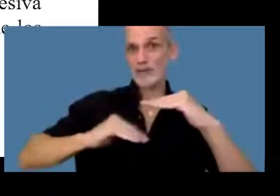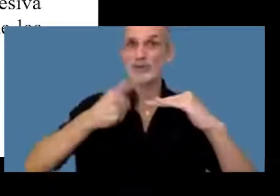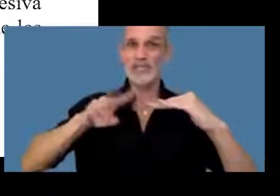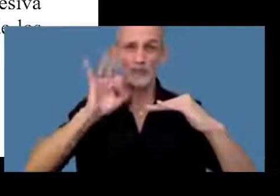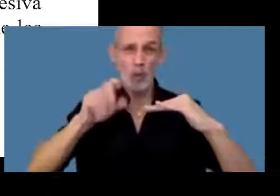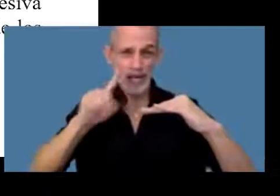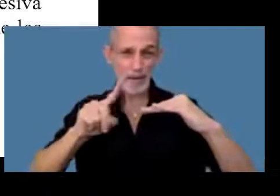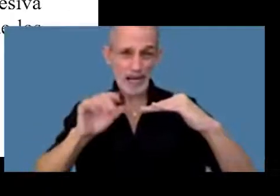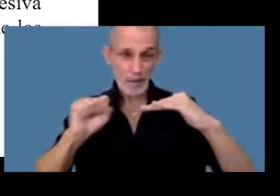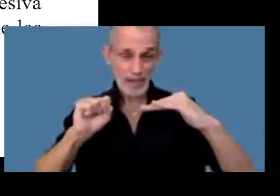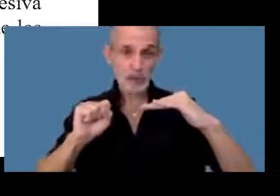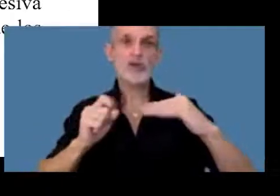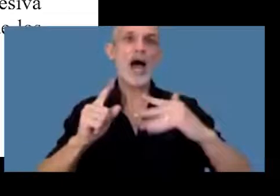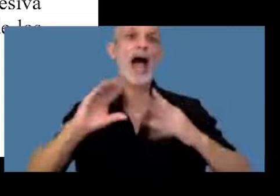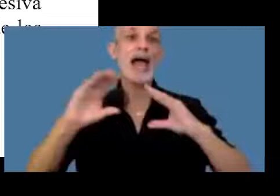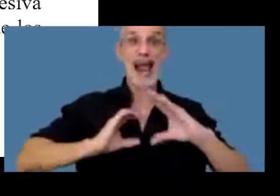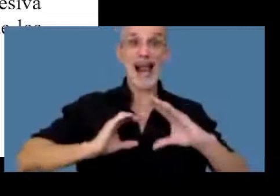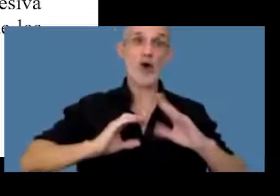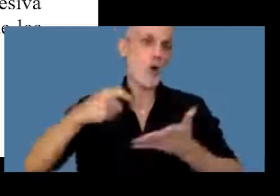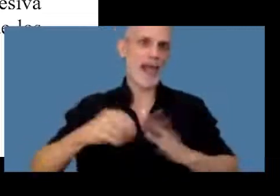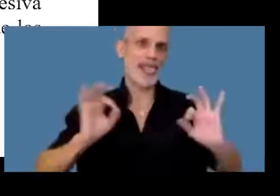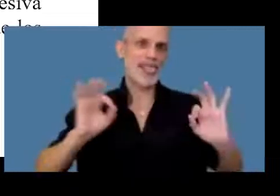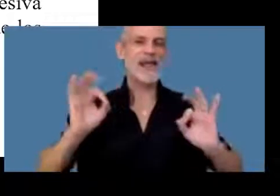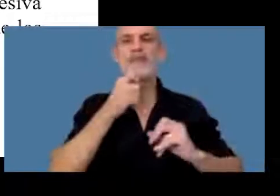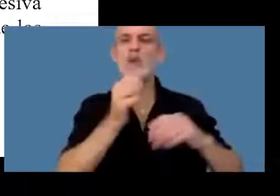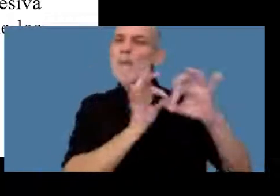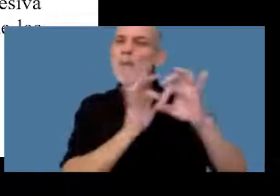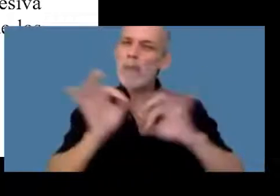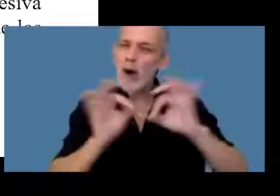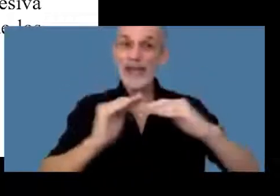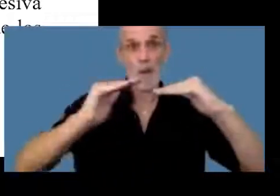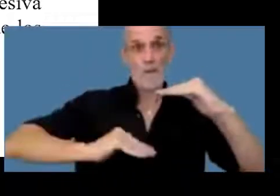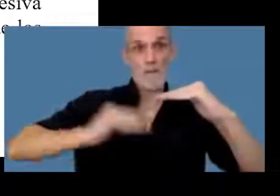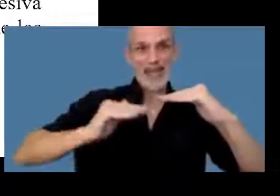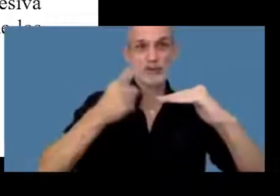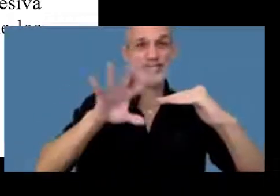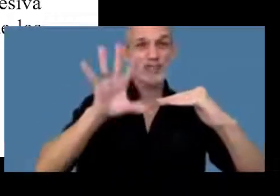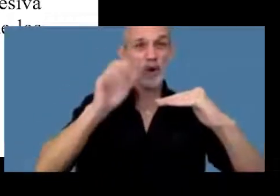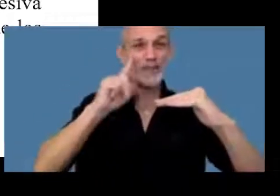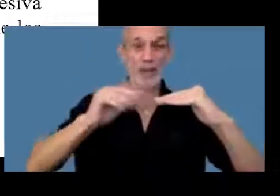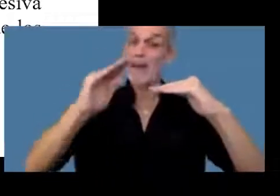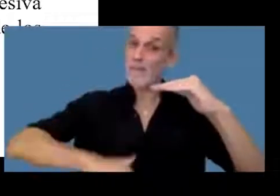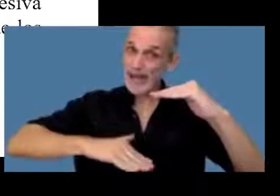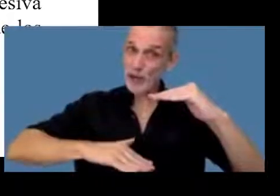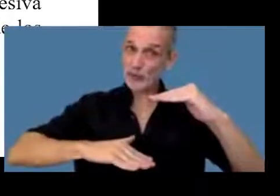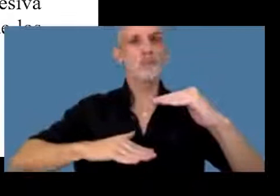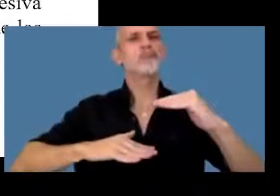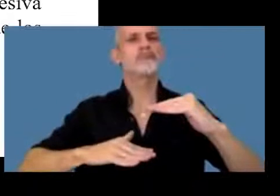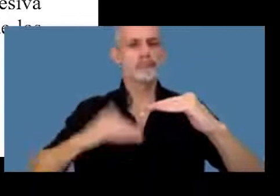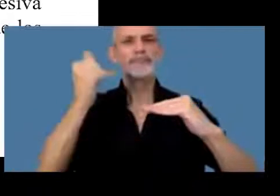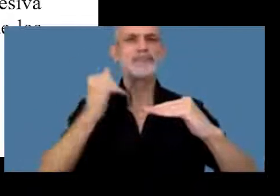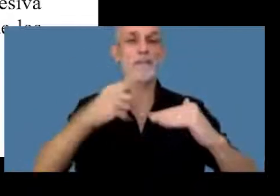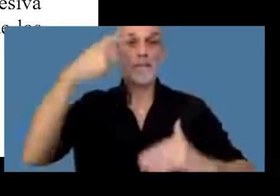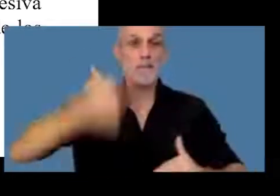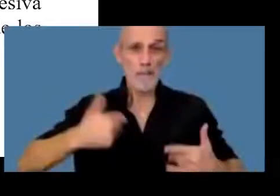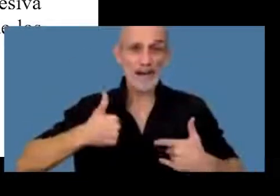ese aguinaldo está exento. Y si el promedio me da menos de 150.000 pesos, ese contribuyente